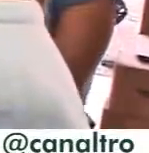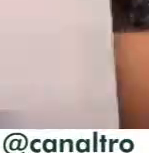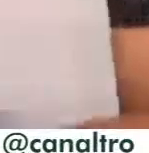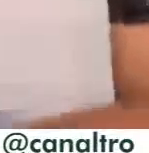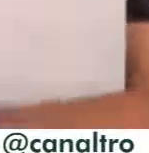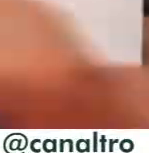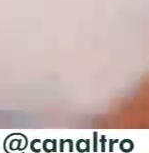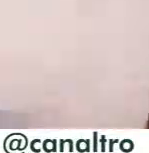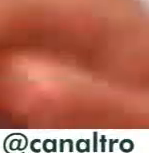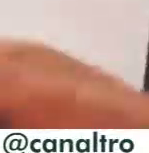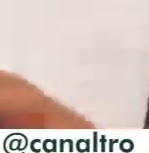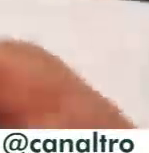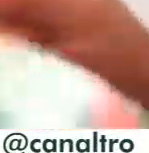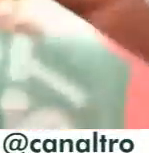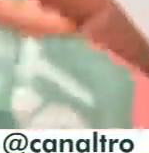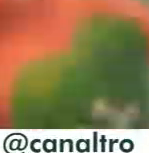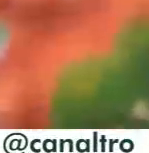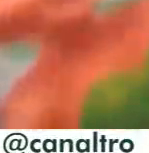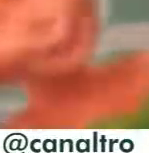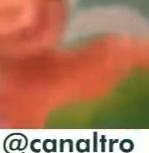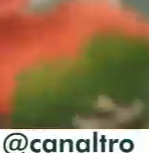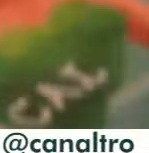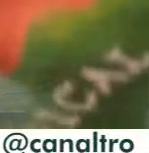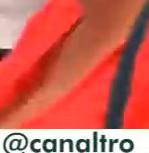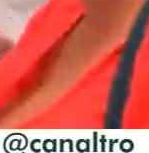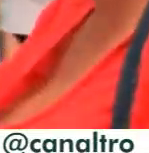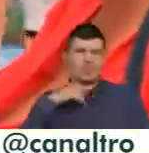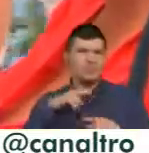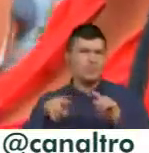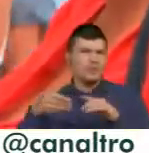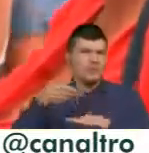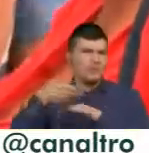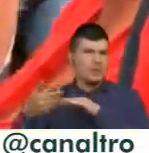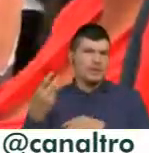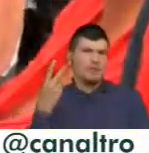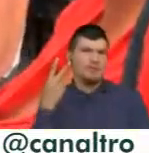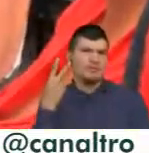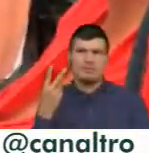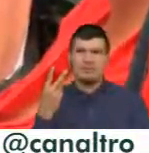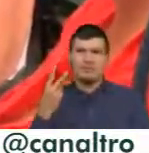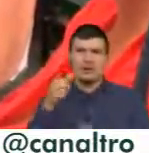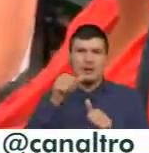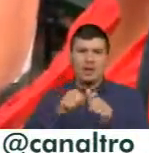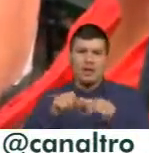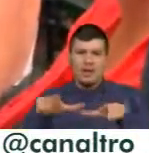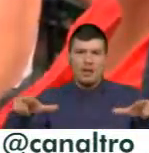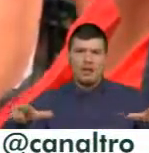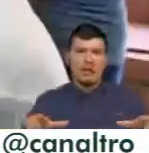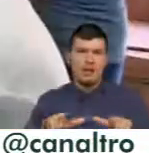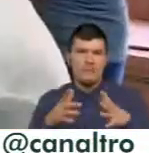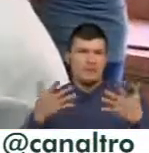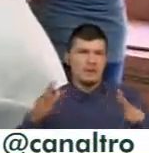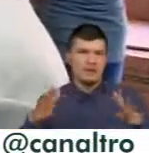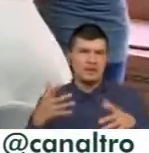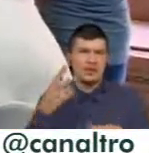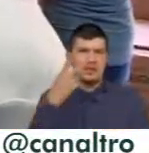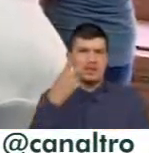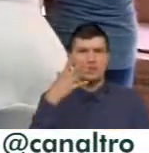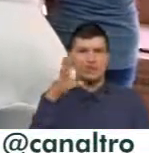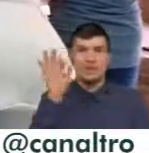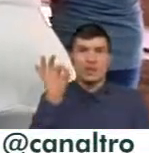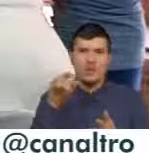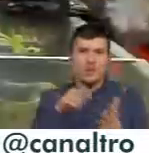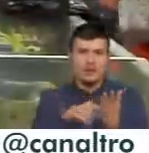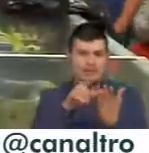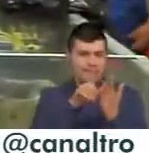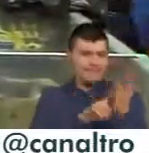por niño, tal vez uno sería suficiente, piden dos por cada niño que hay en el salón, aproximadamente 250 por